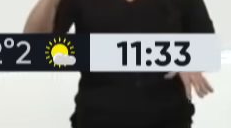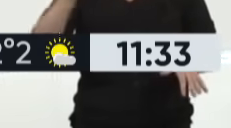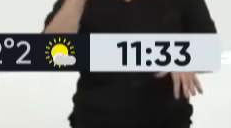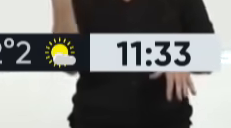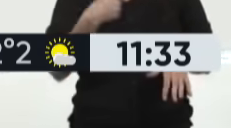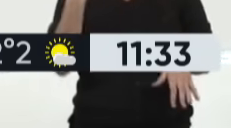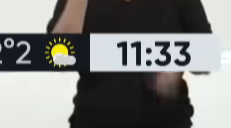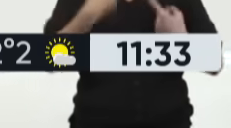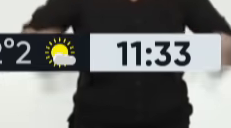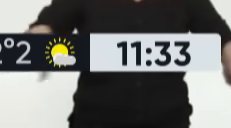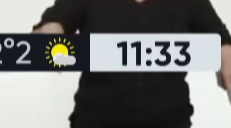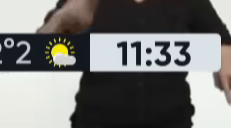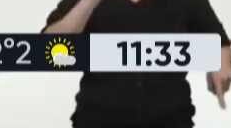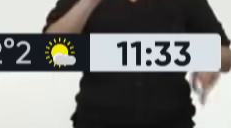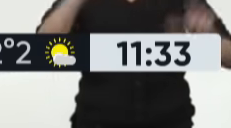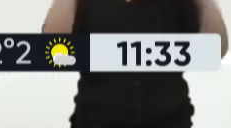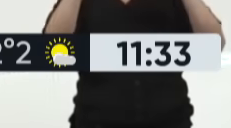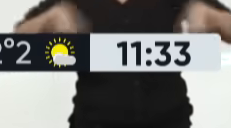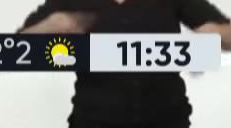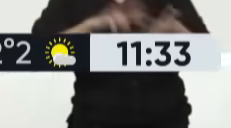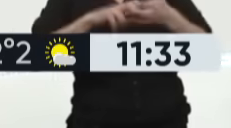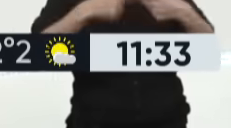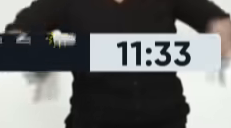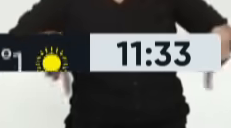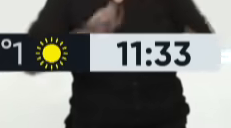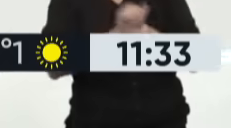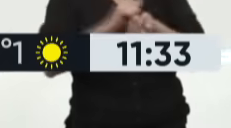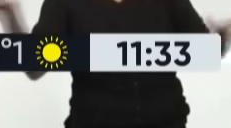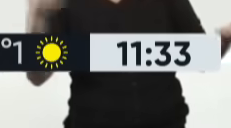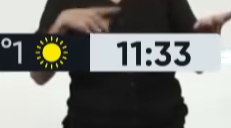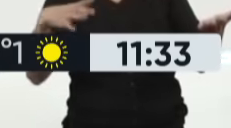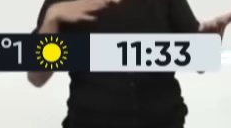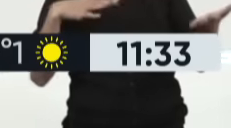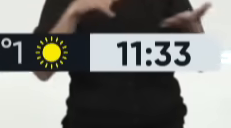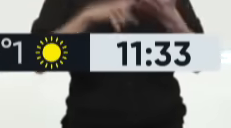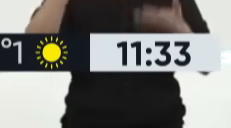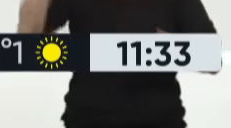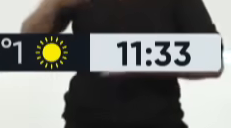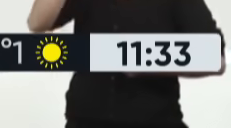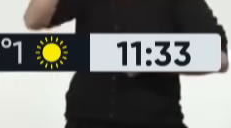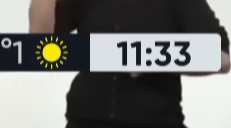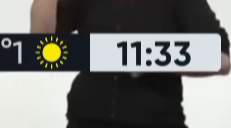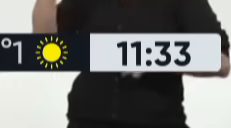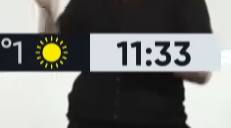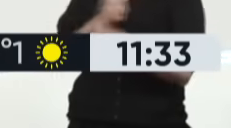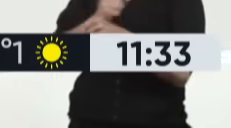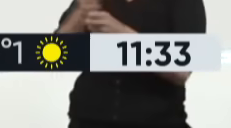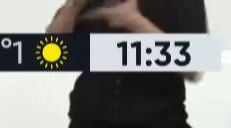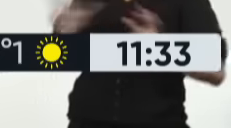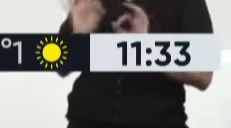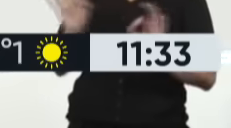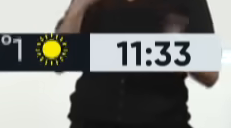hemos enterado por notas periodísticas, no así por lo menos a través de la voz oficial o por lo menos a través tuyo o del